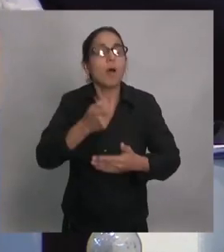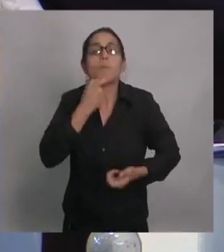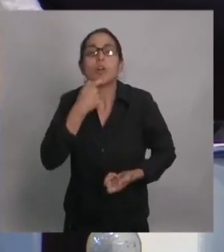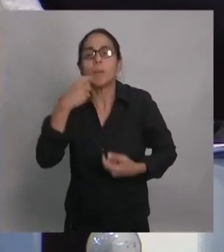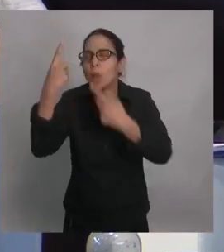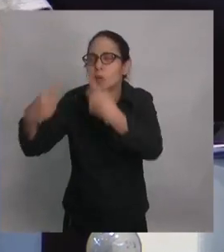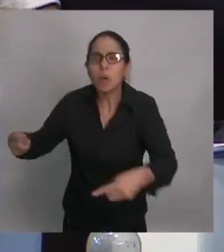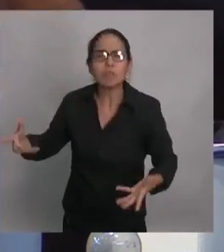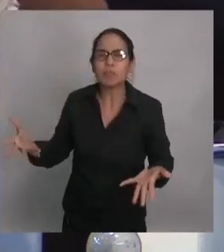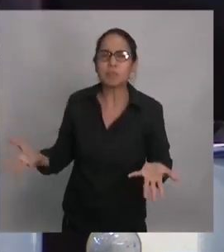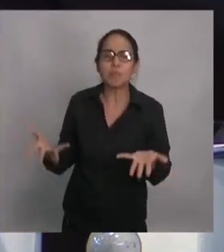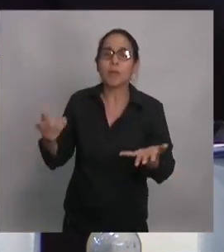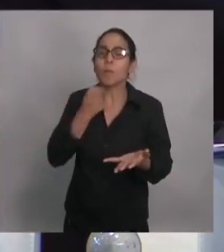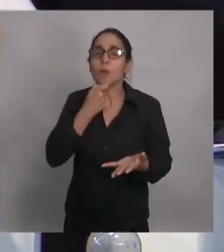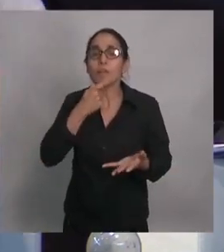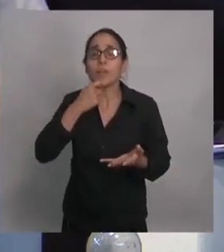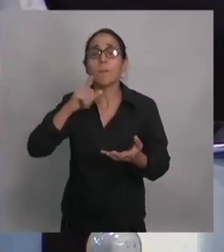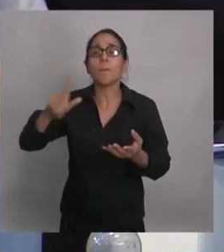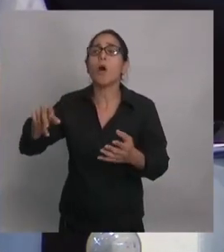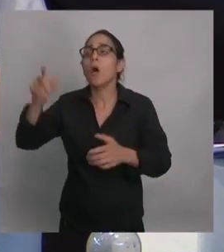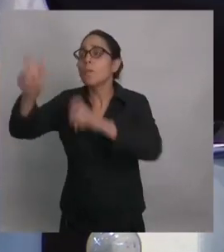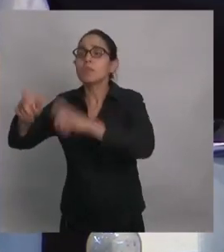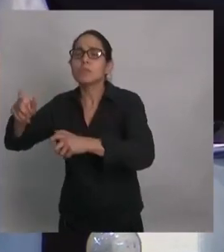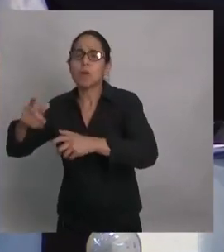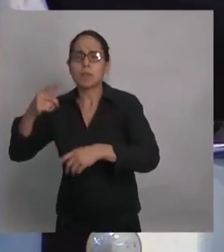ejemplo, quienes niegan el cambio climático.